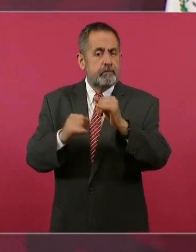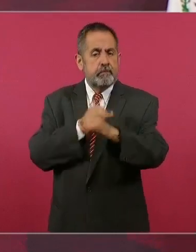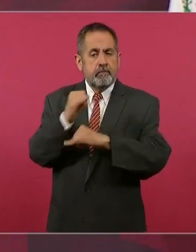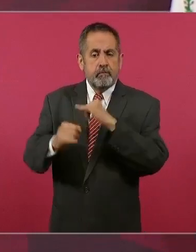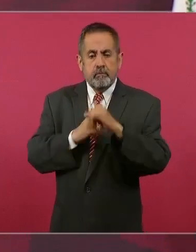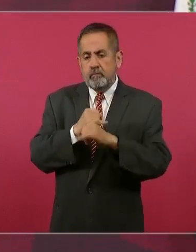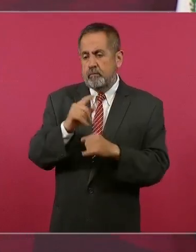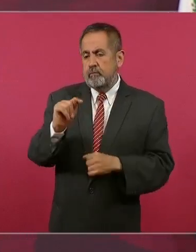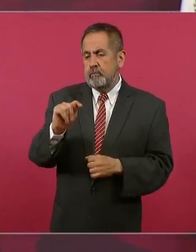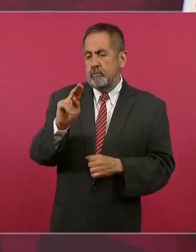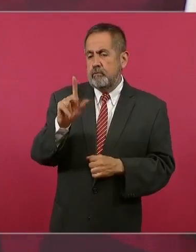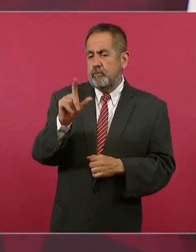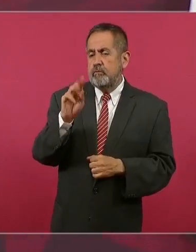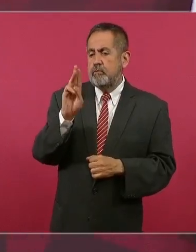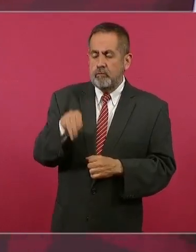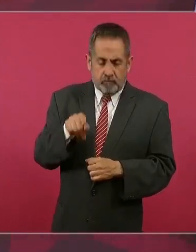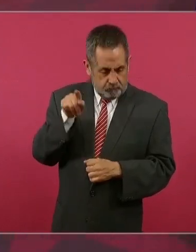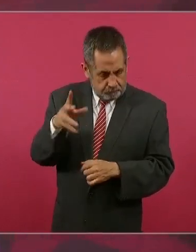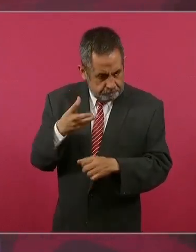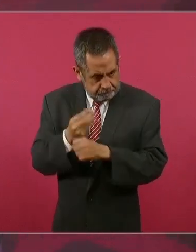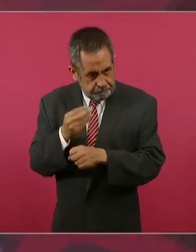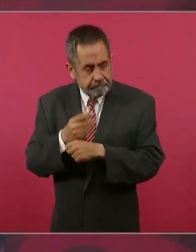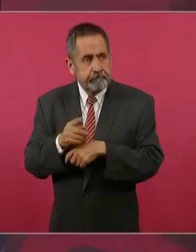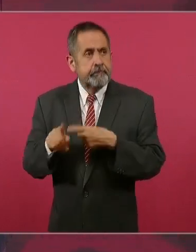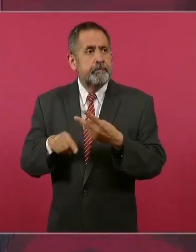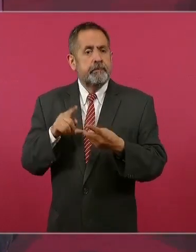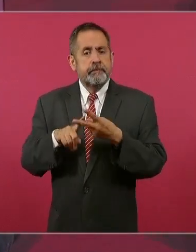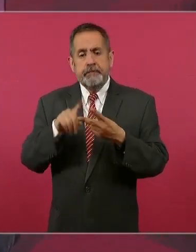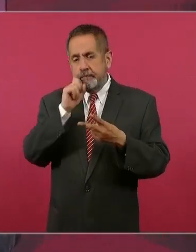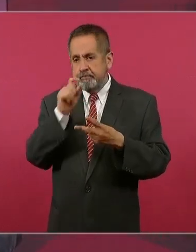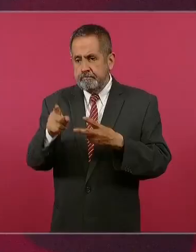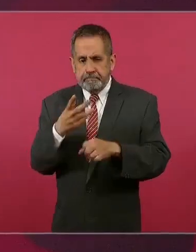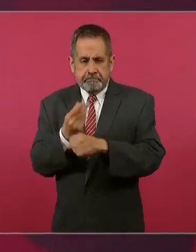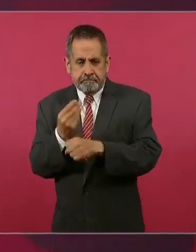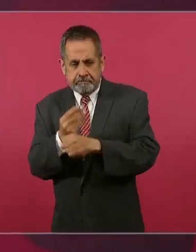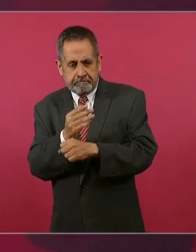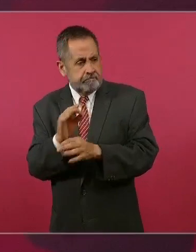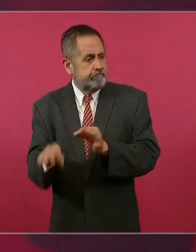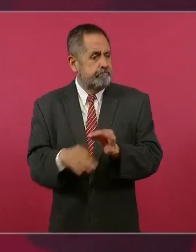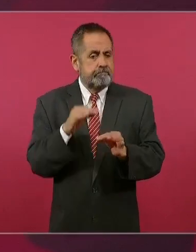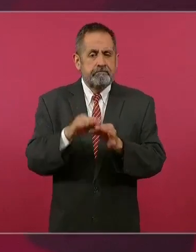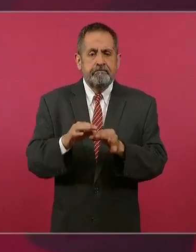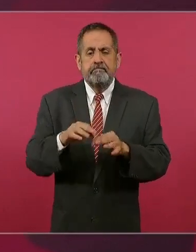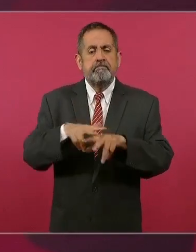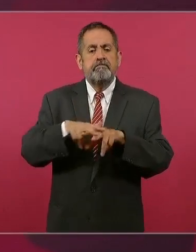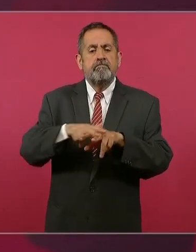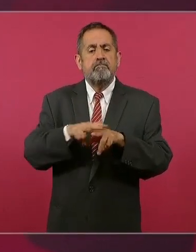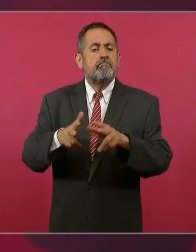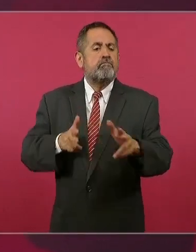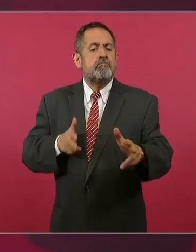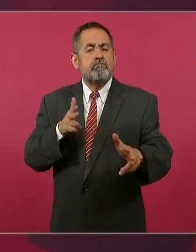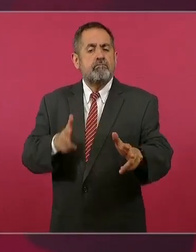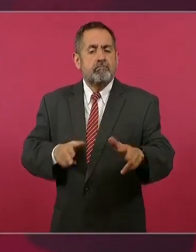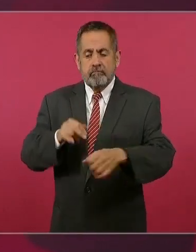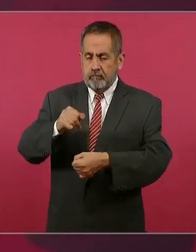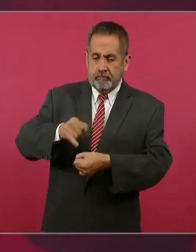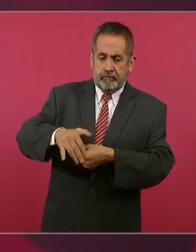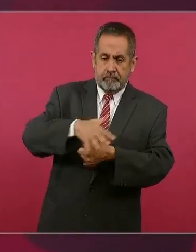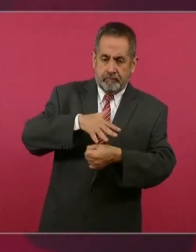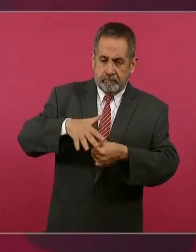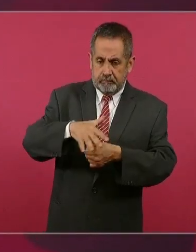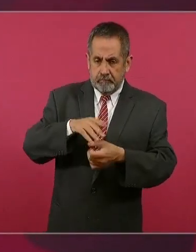Internacional de Tulum, terminar la rehabilitación de las vías del ferrocarril del